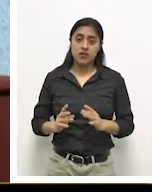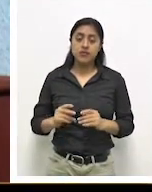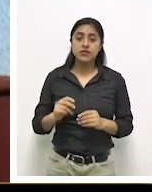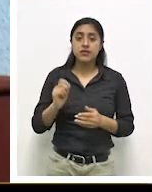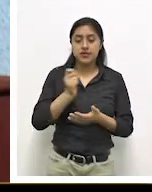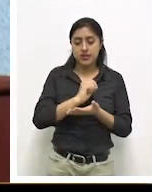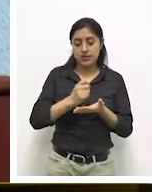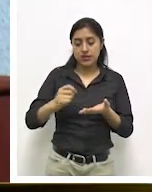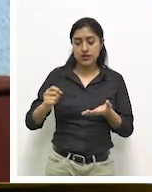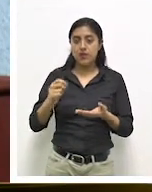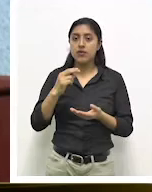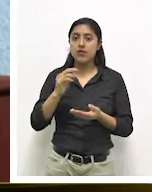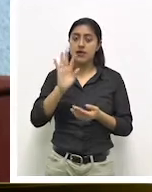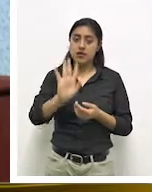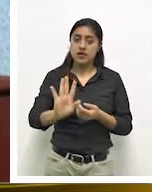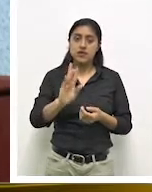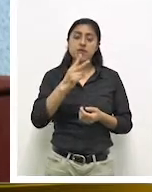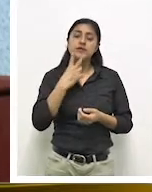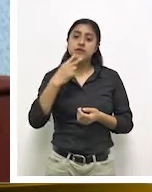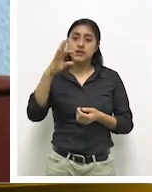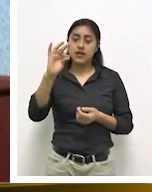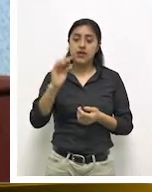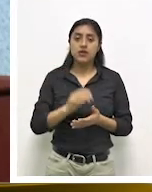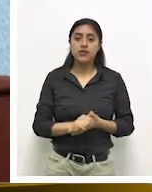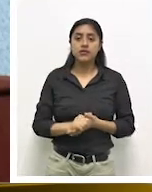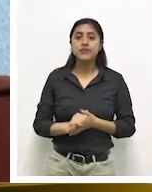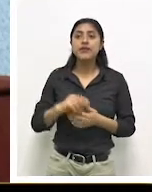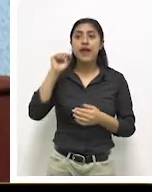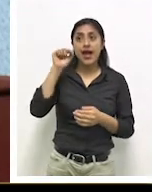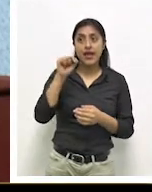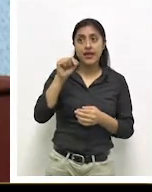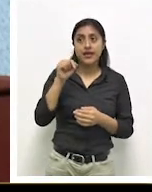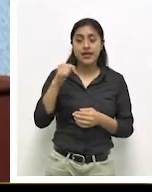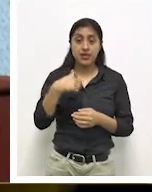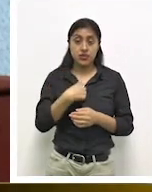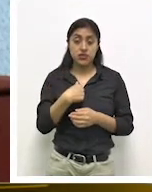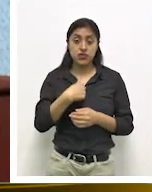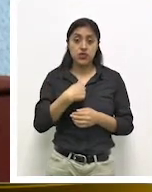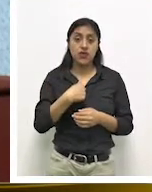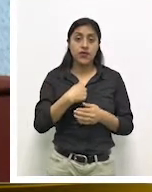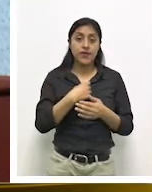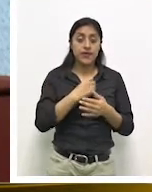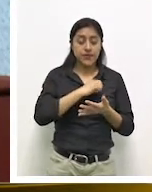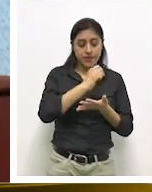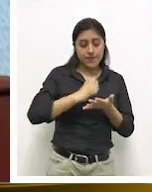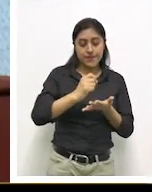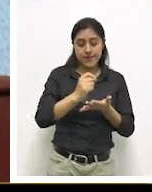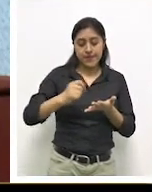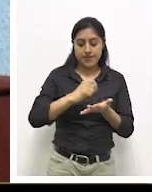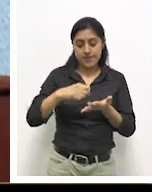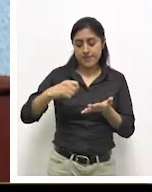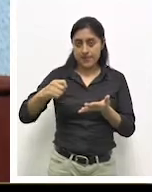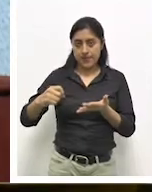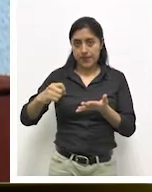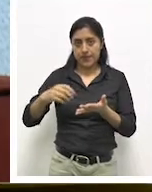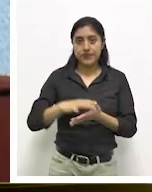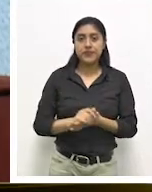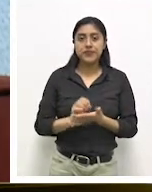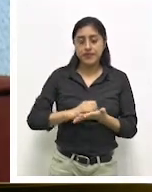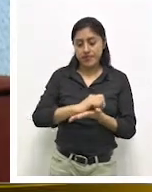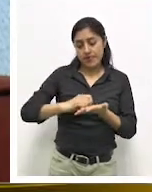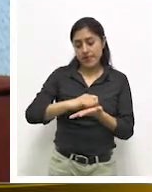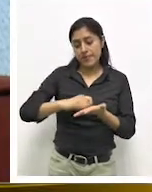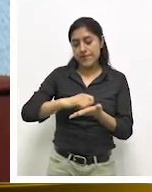la capital, en el IX de Pamplona. Y sí son reconocidos, los pude reconocer. Y ahora que buscaron los registros, sí aparece